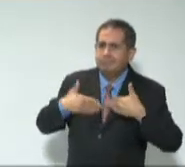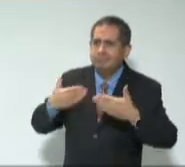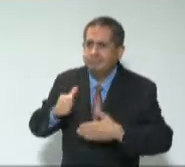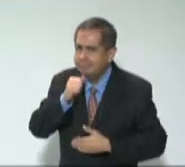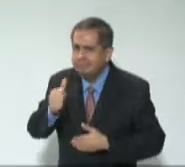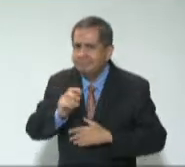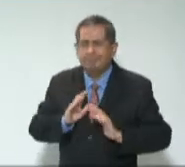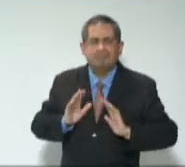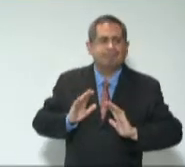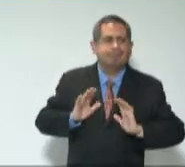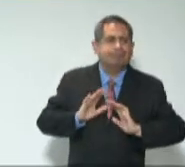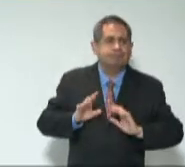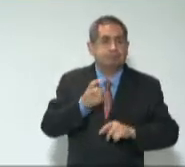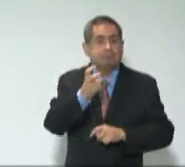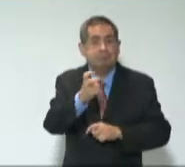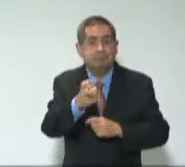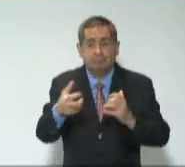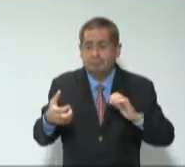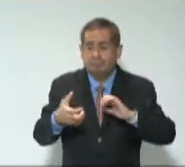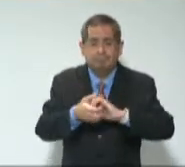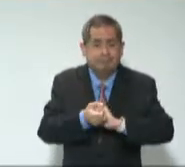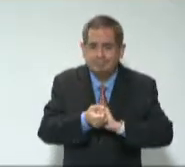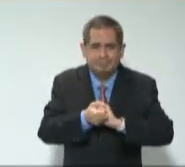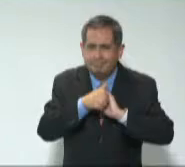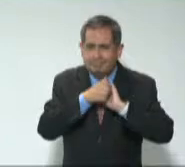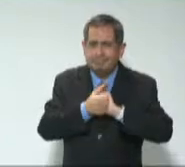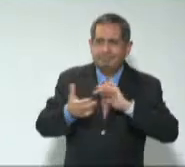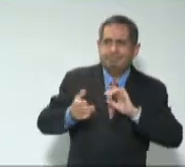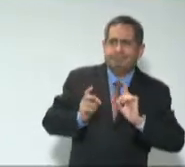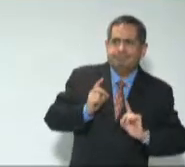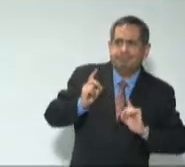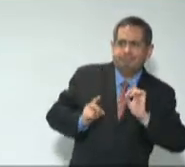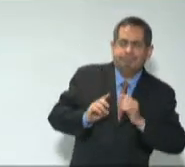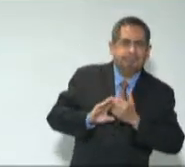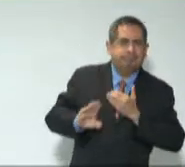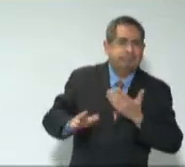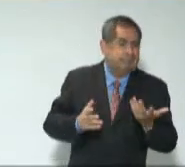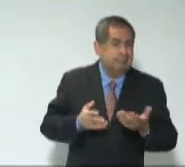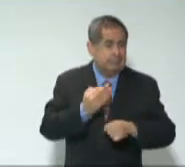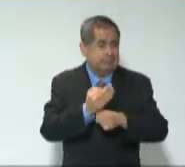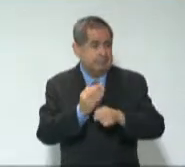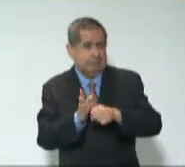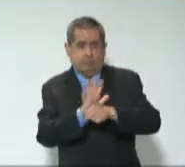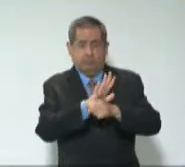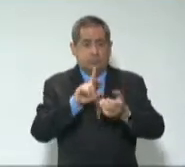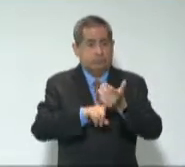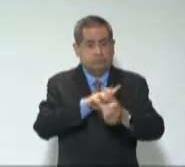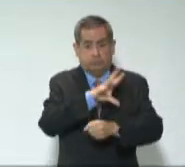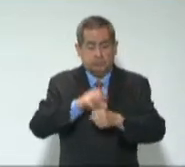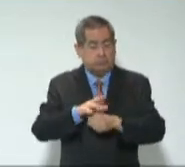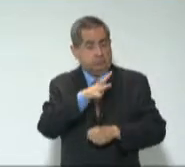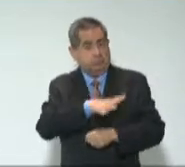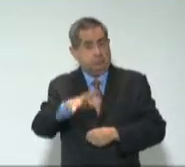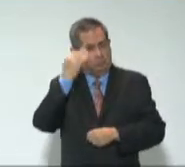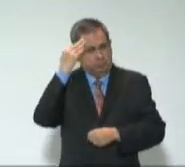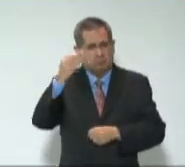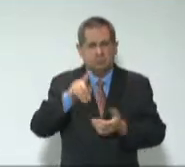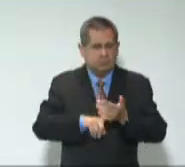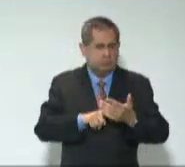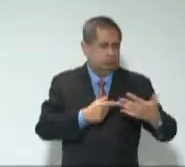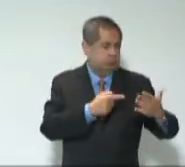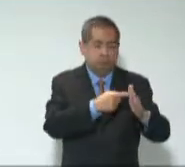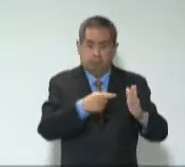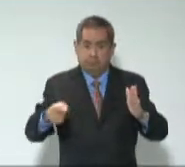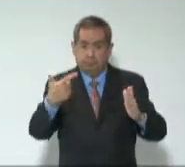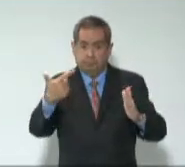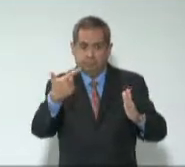para para la cohesión social y para y para la democracia la actual pandemia nos enfrenta a una situación inédita ya han pasado más de s 8